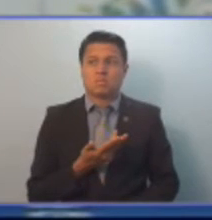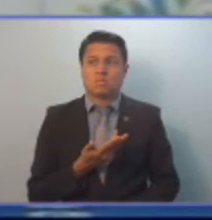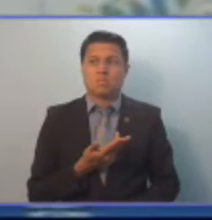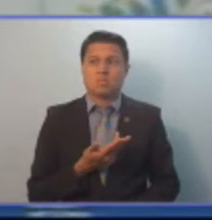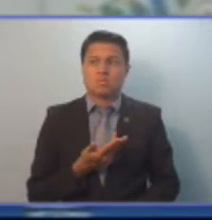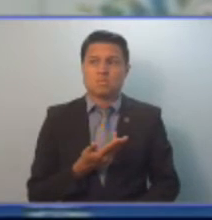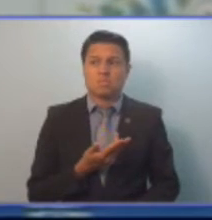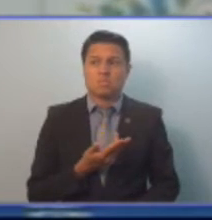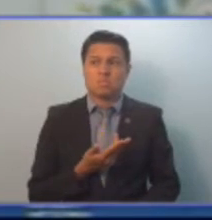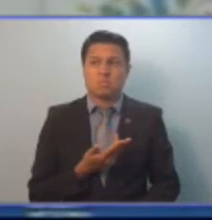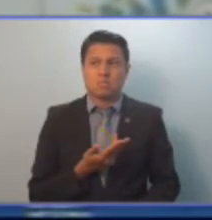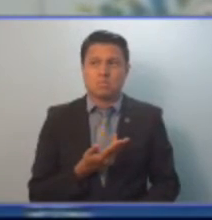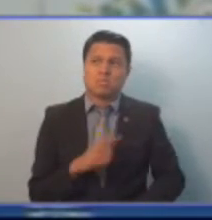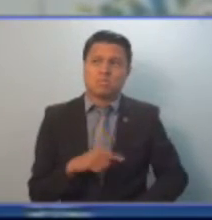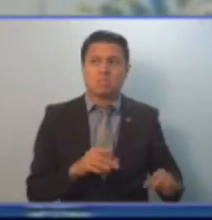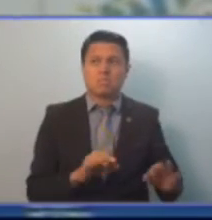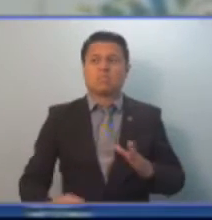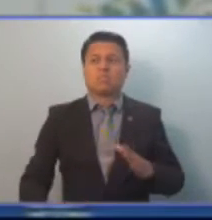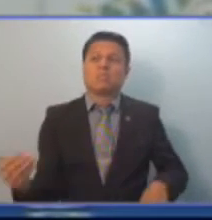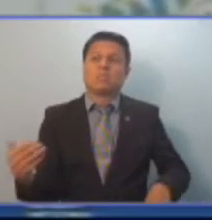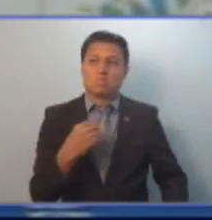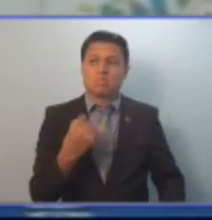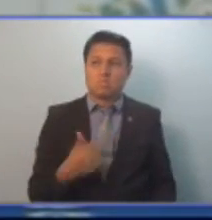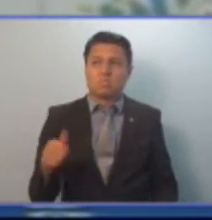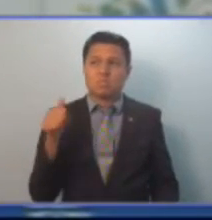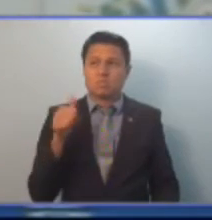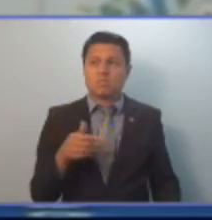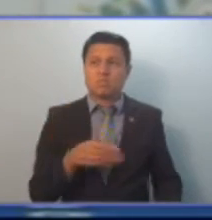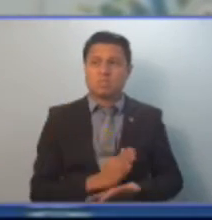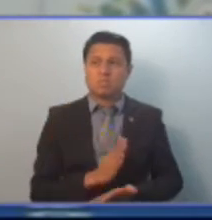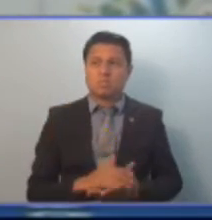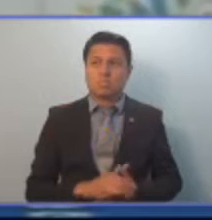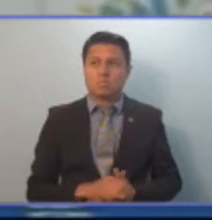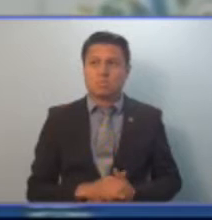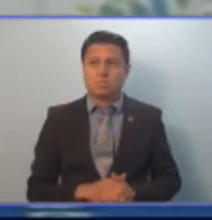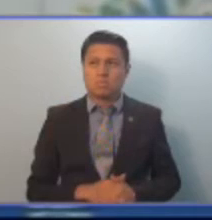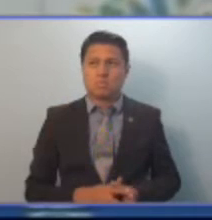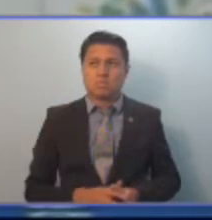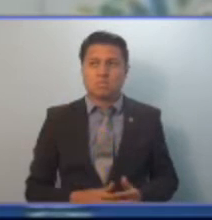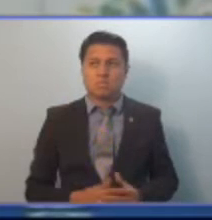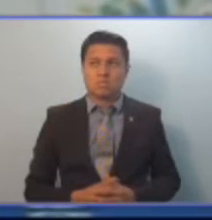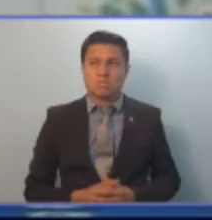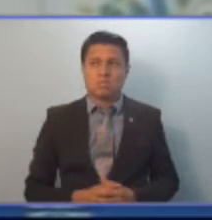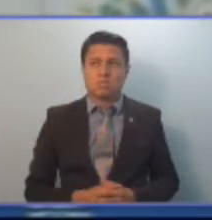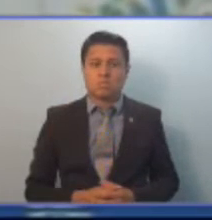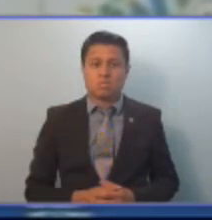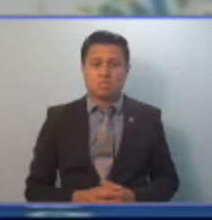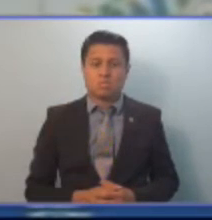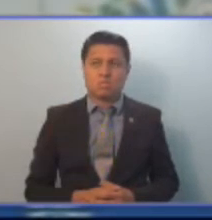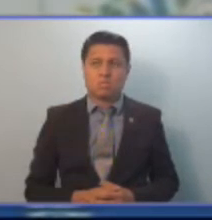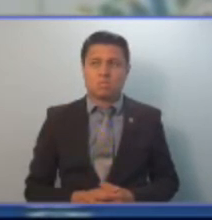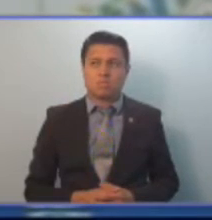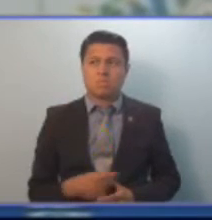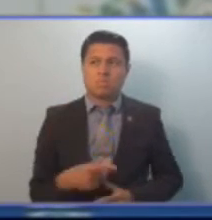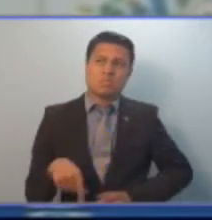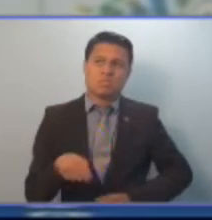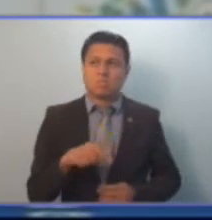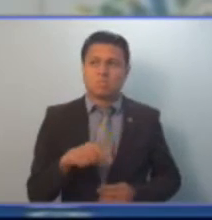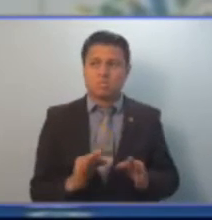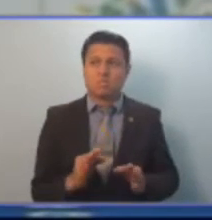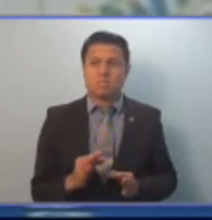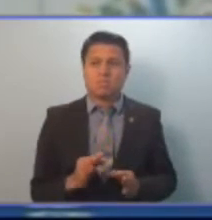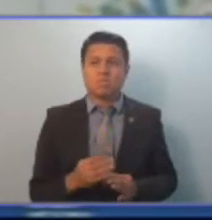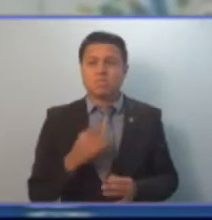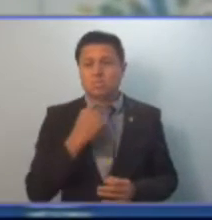corriendo por ser magistrado de corte. Sin embargo, la pregunta es atinada porque 4 vacantes son